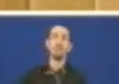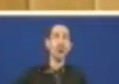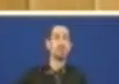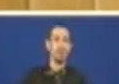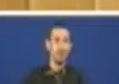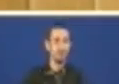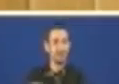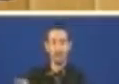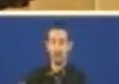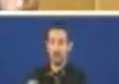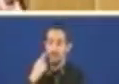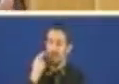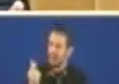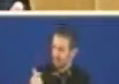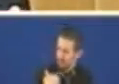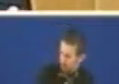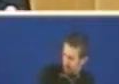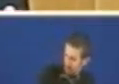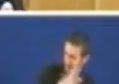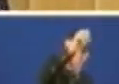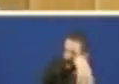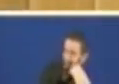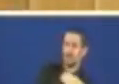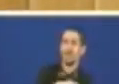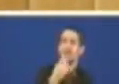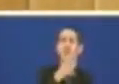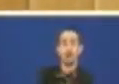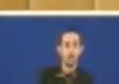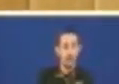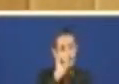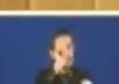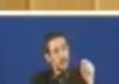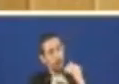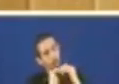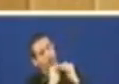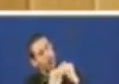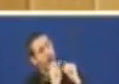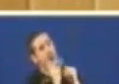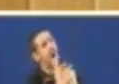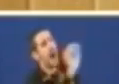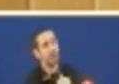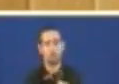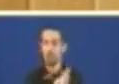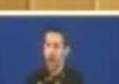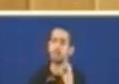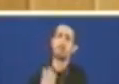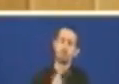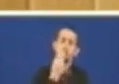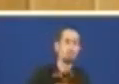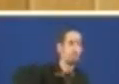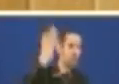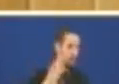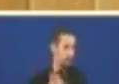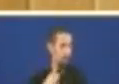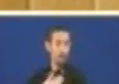de toda unha vida, e dice, mire, estes cartos que tes aquí, en vez de poñelos a prazo fixo, temos un producto aquí que é maravilloso.